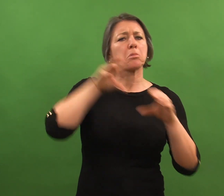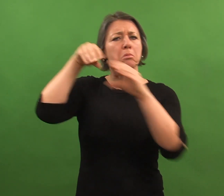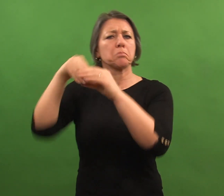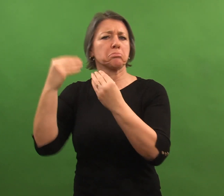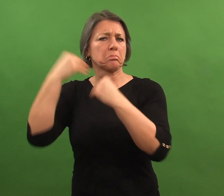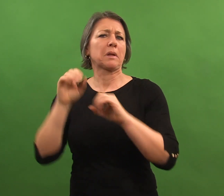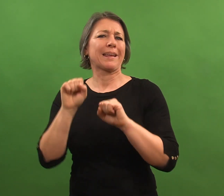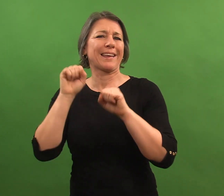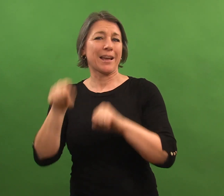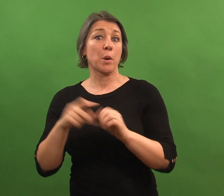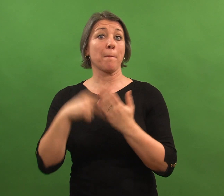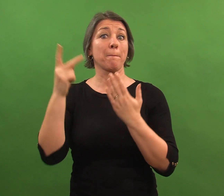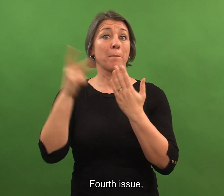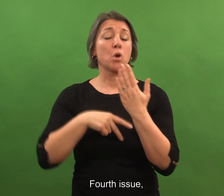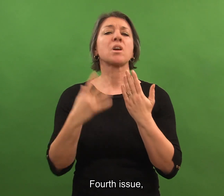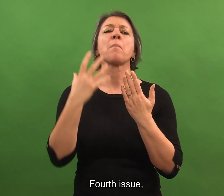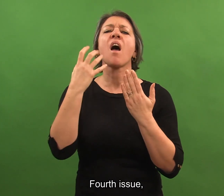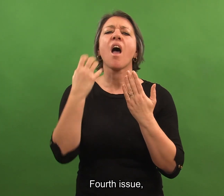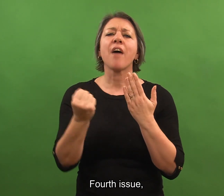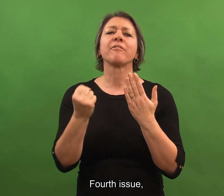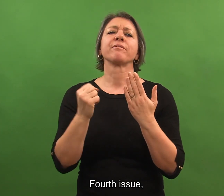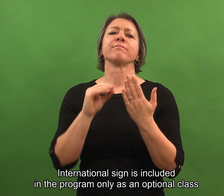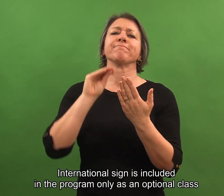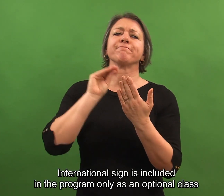Departamento de Estudios de Traducción.